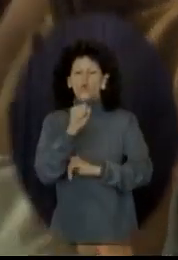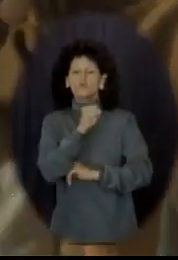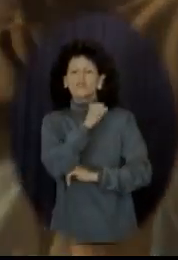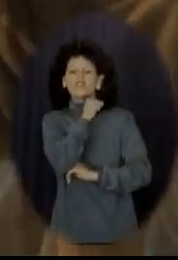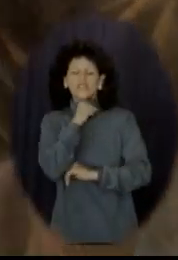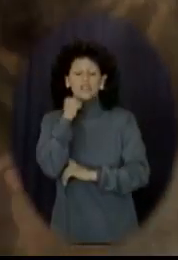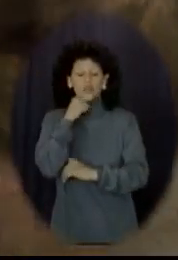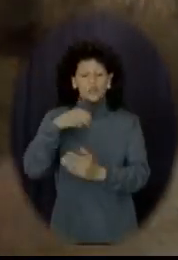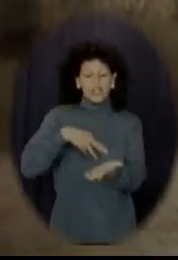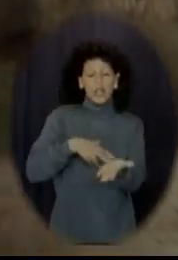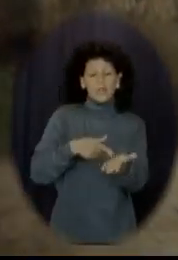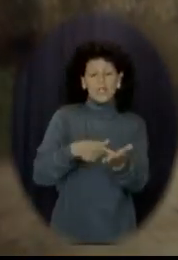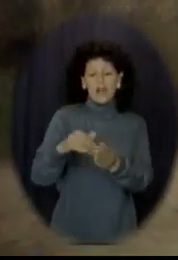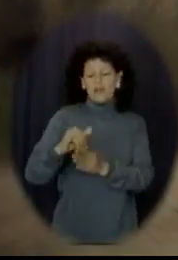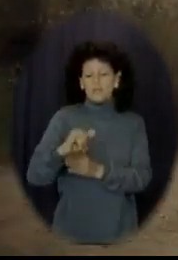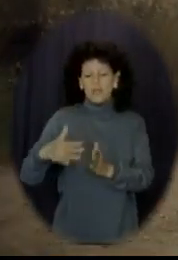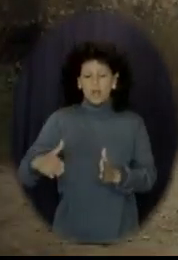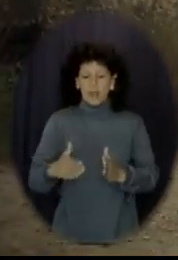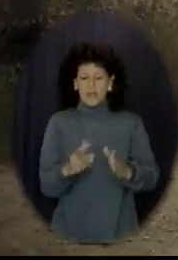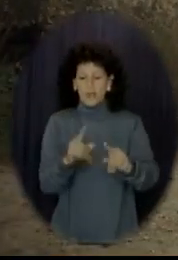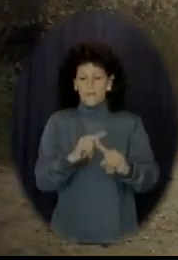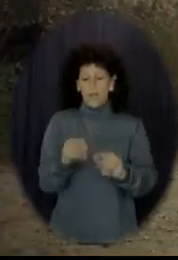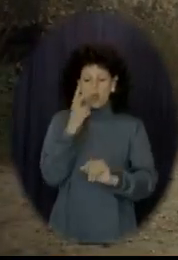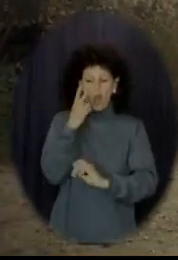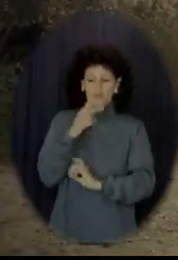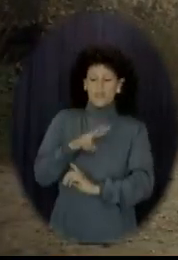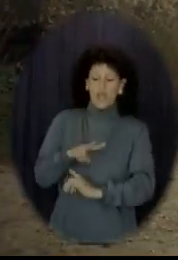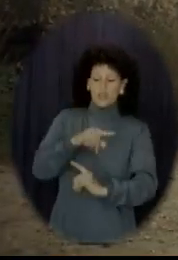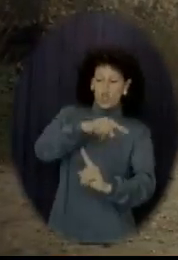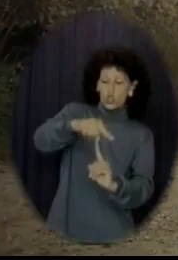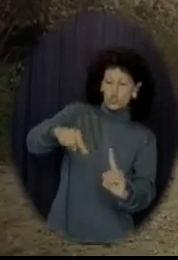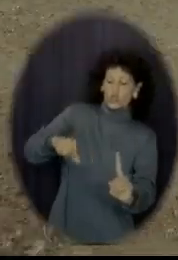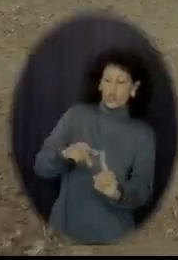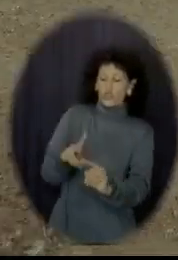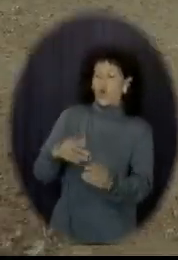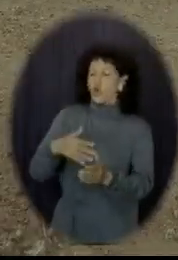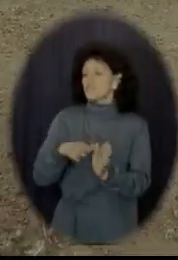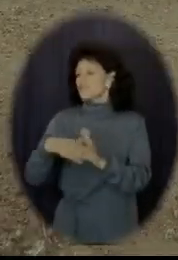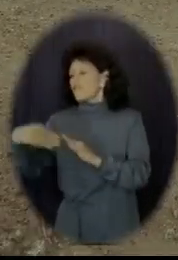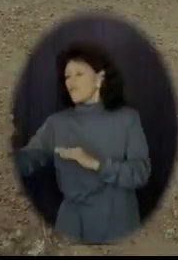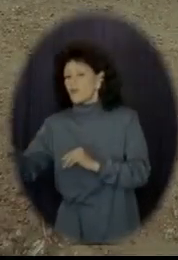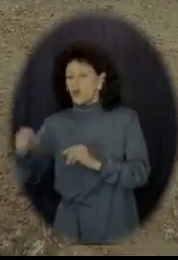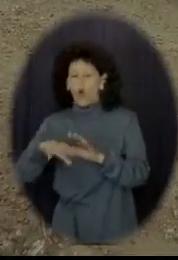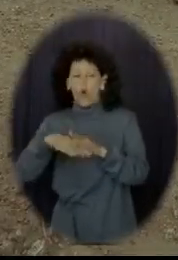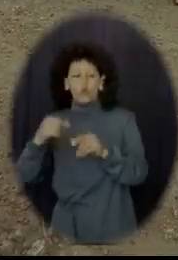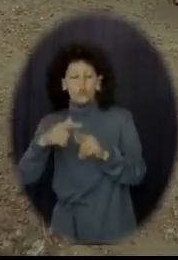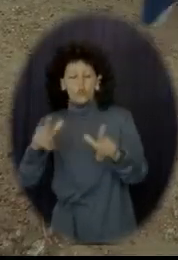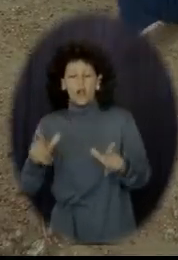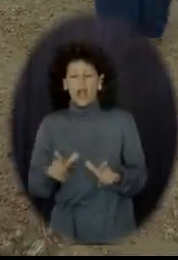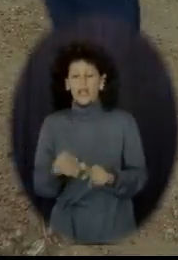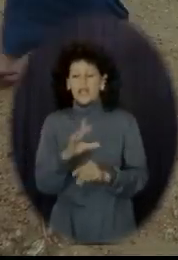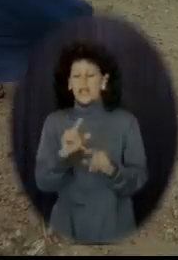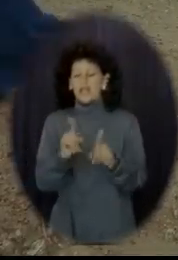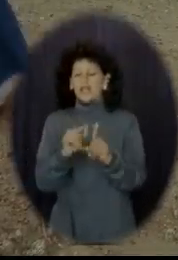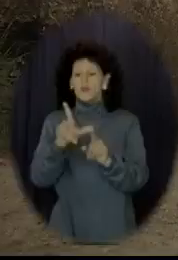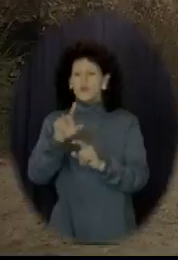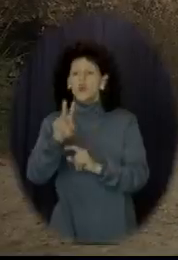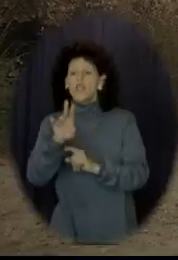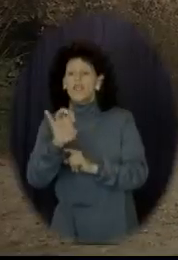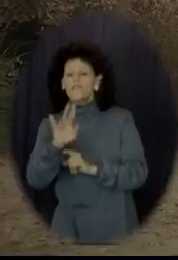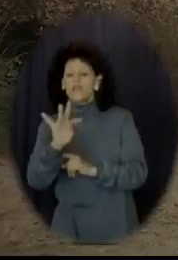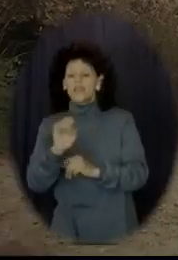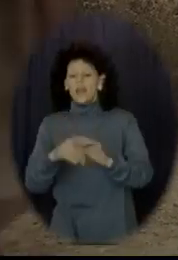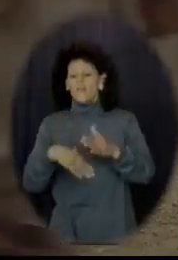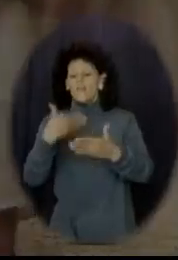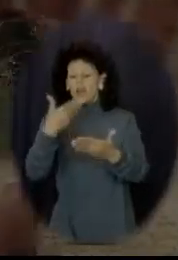Lo golpearon y se fueron dejándolo medio muerto. Por casualidad, un sacerdote pasaba por el mismo camino. Pero